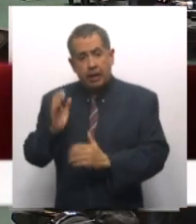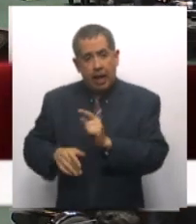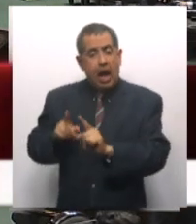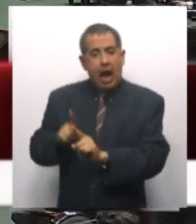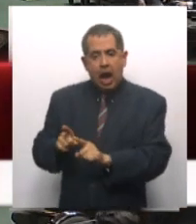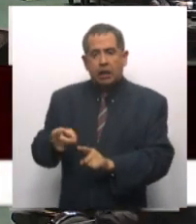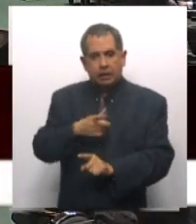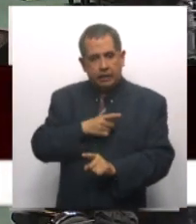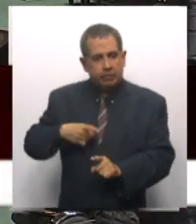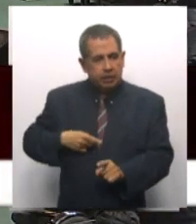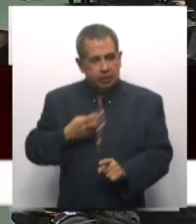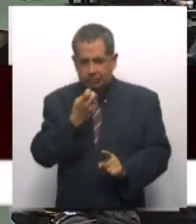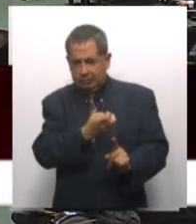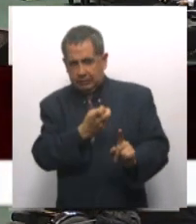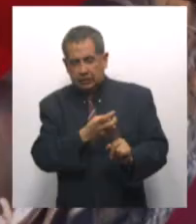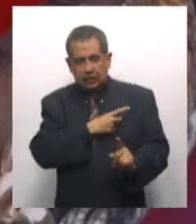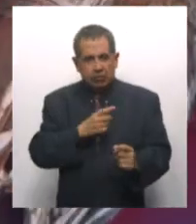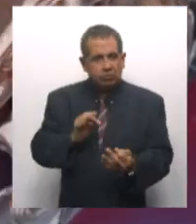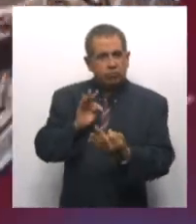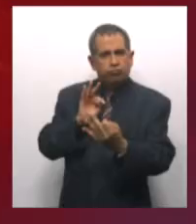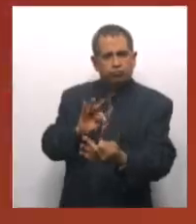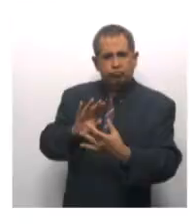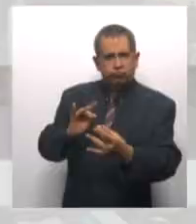de audiencia del inculpado.